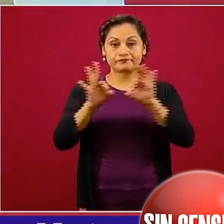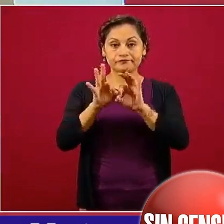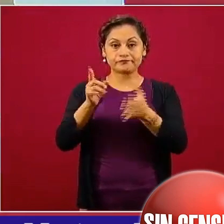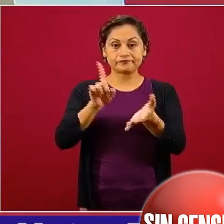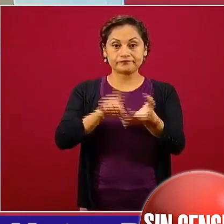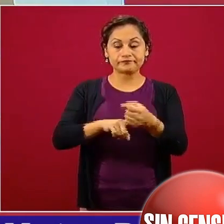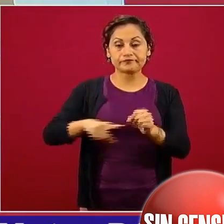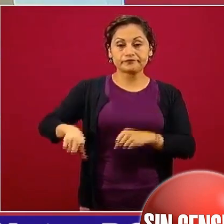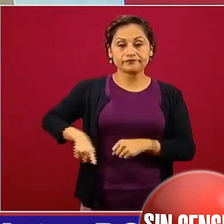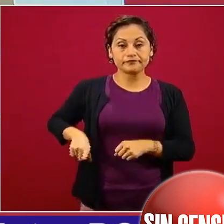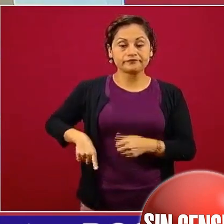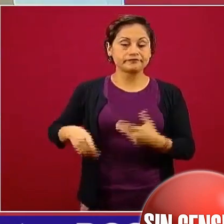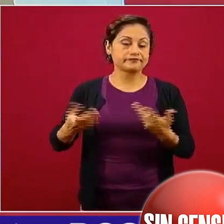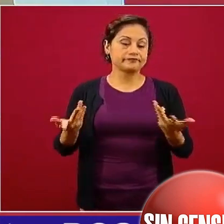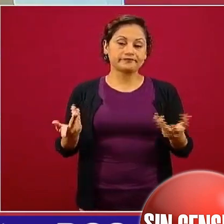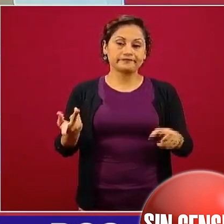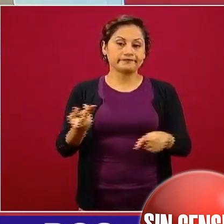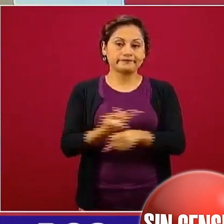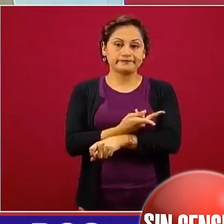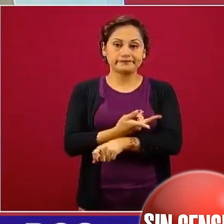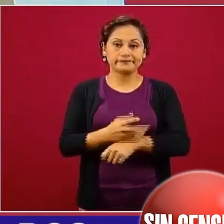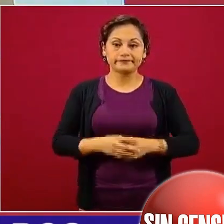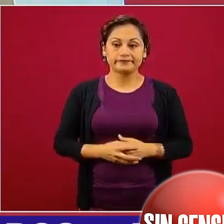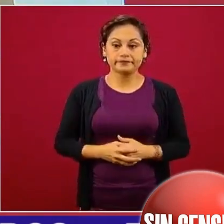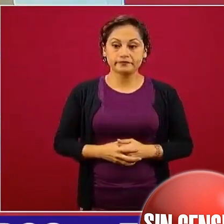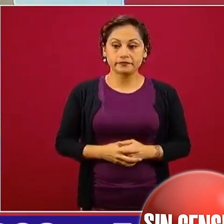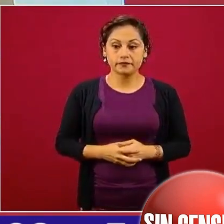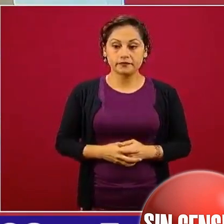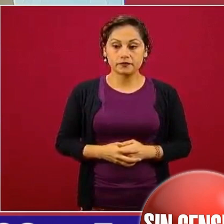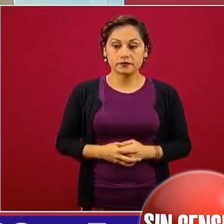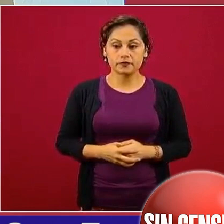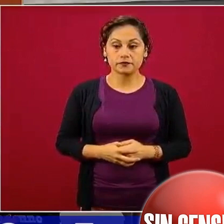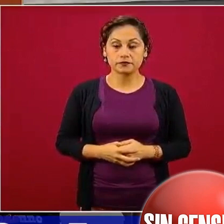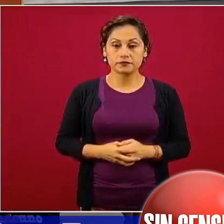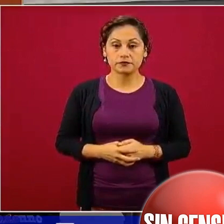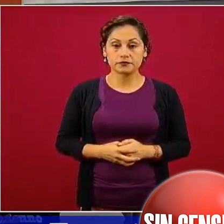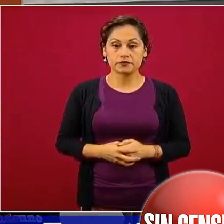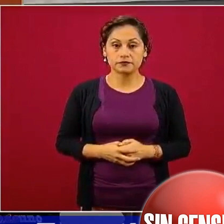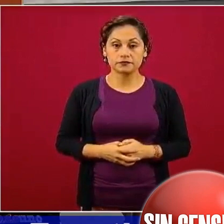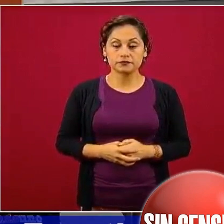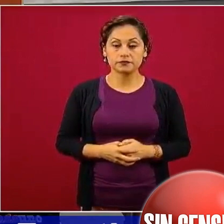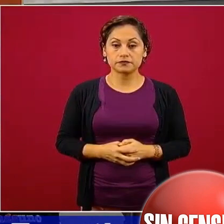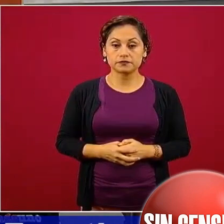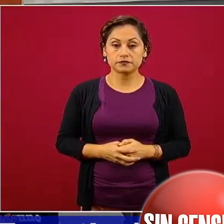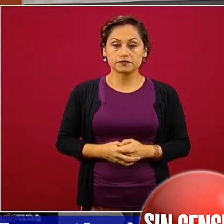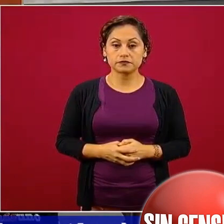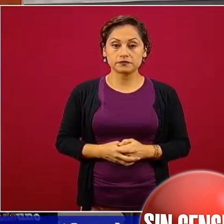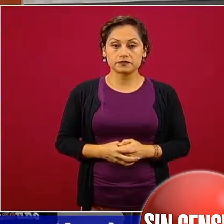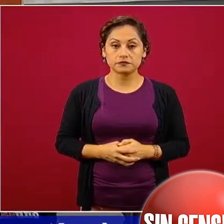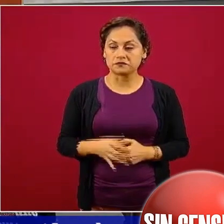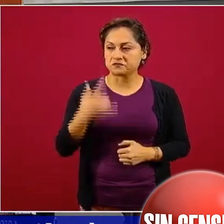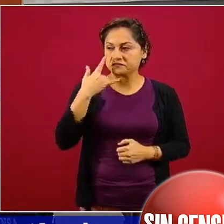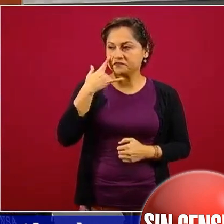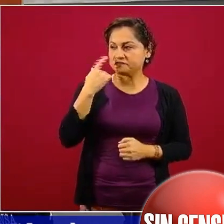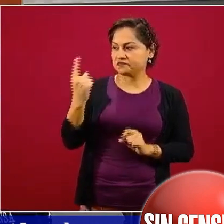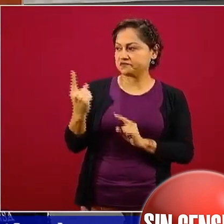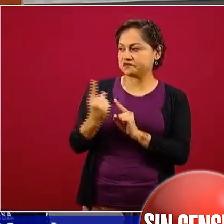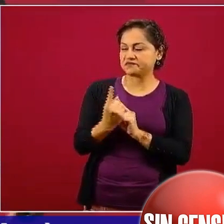suele pasar de que llegan muchos amigos,